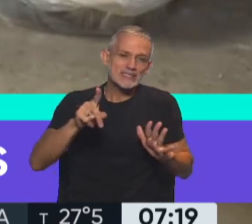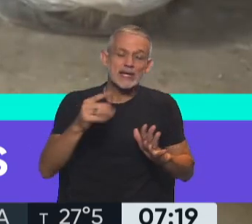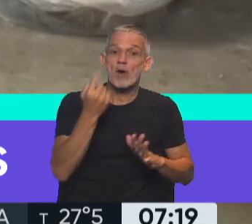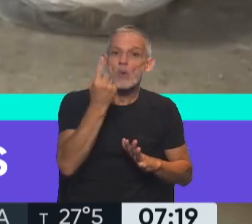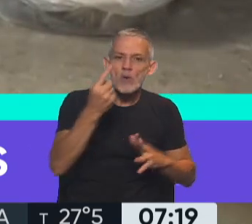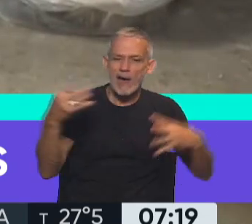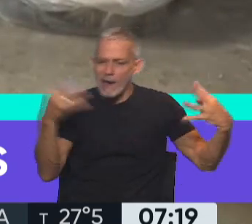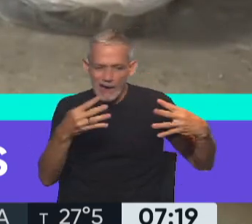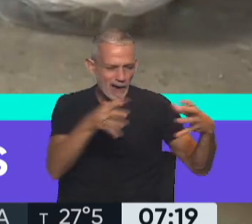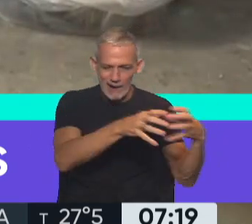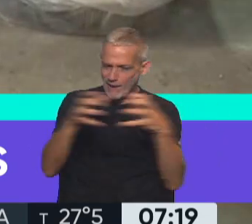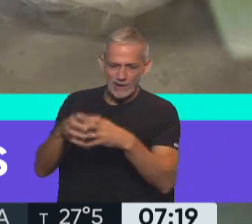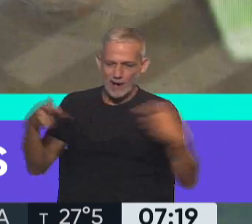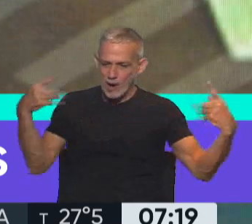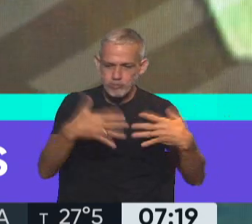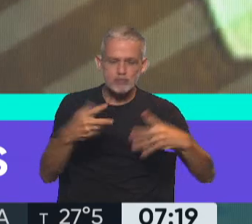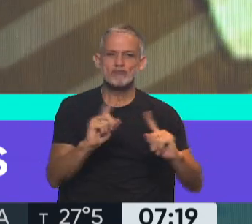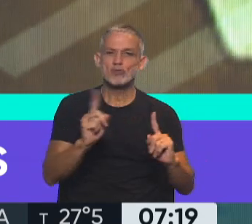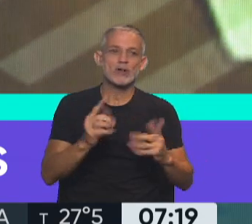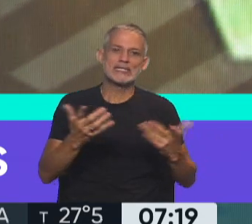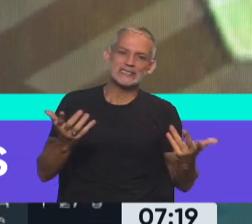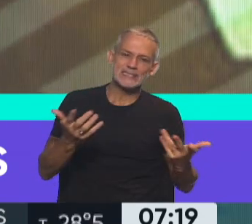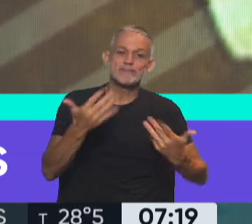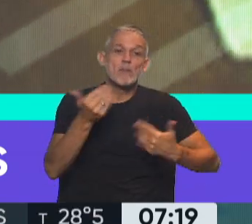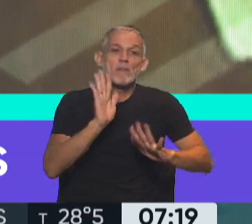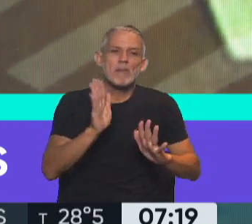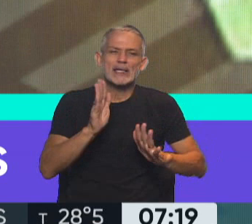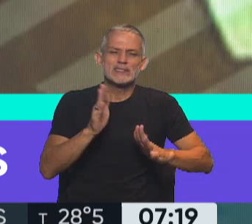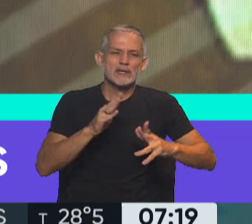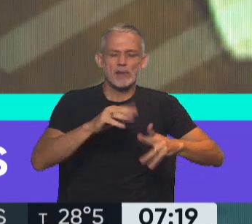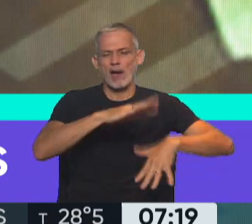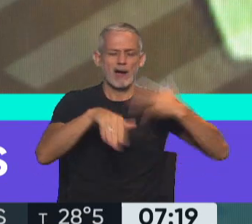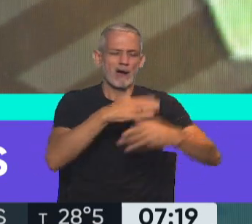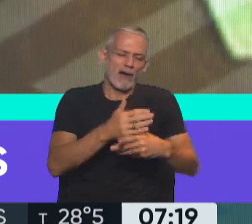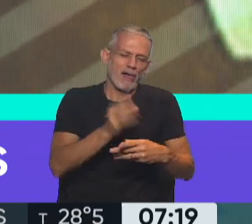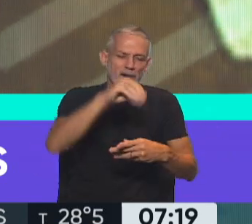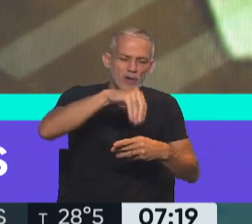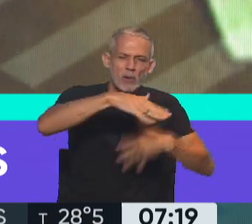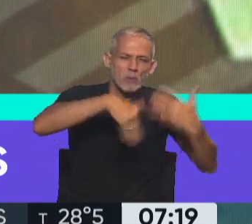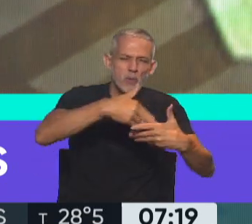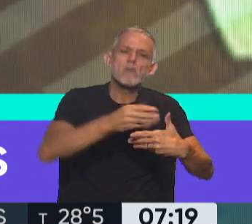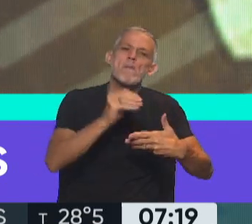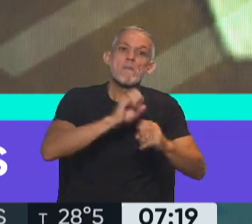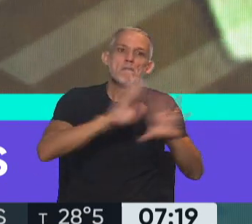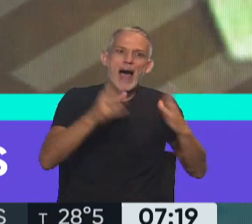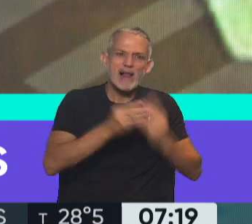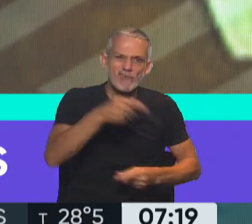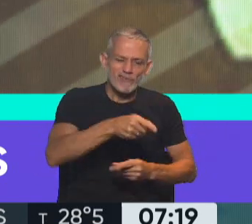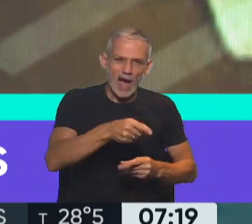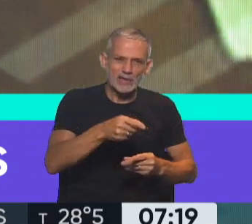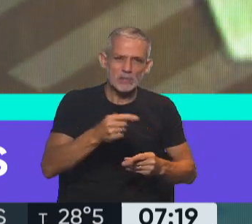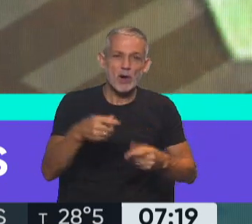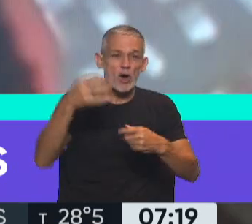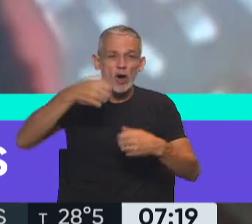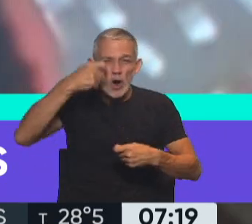una guerra entre bandas, sino de una sustancia mal cortada, para decirlo en términos lo más simples y